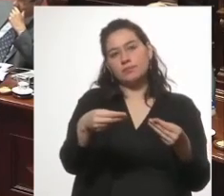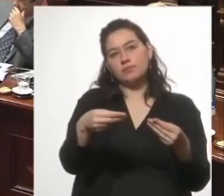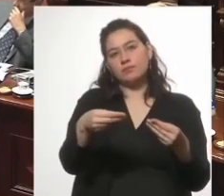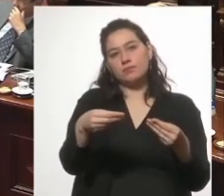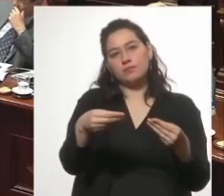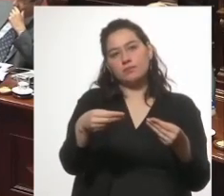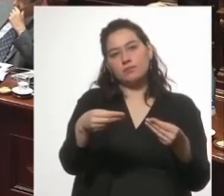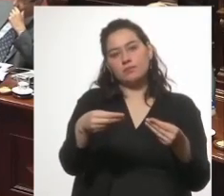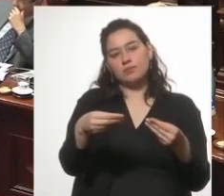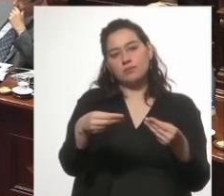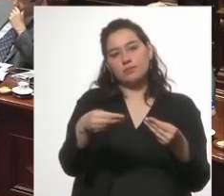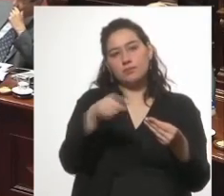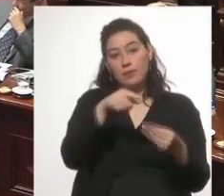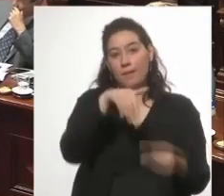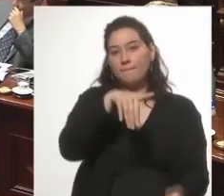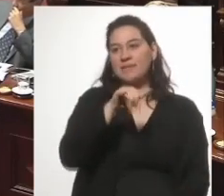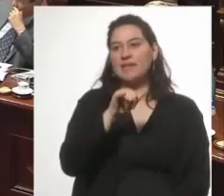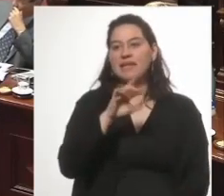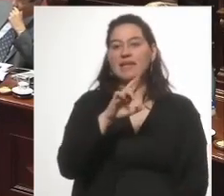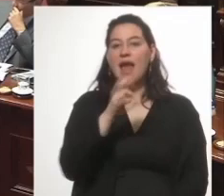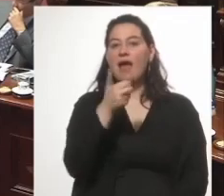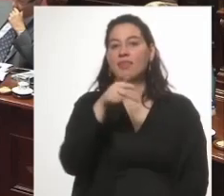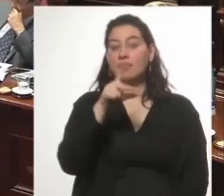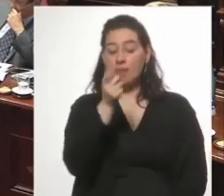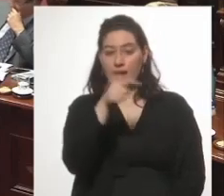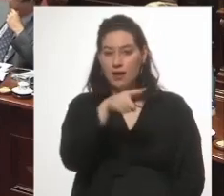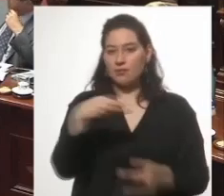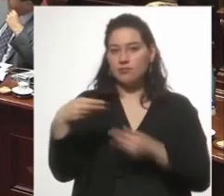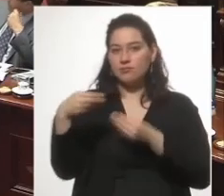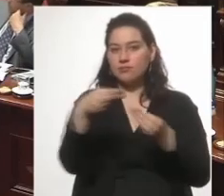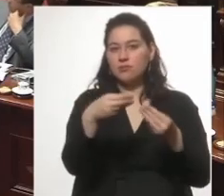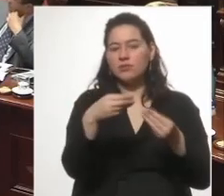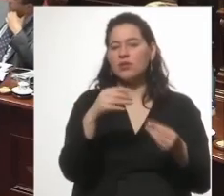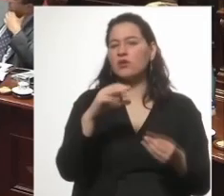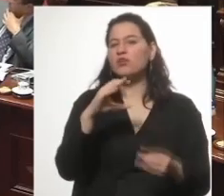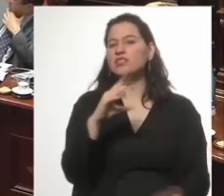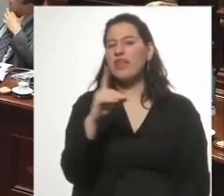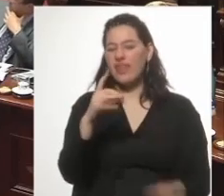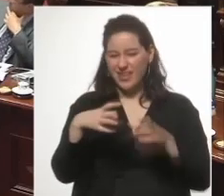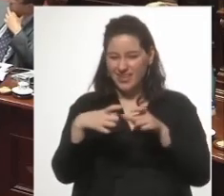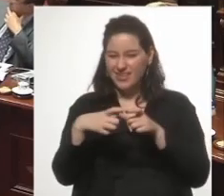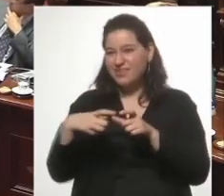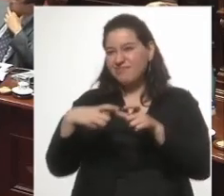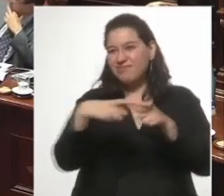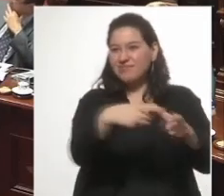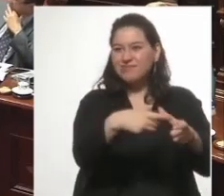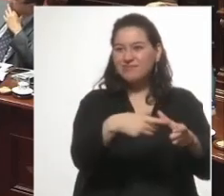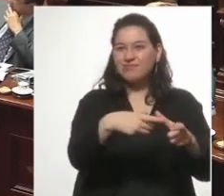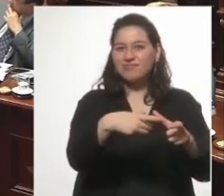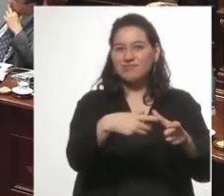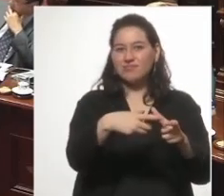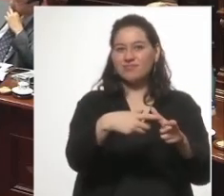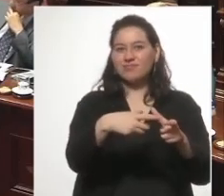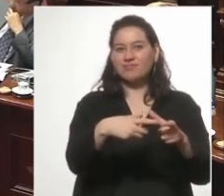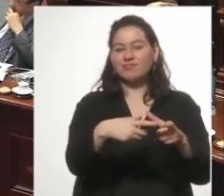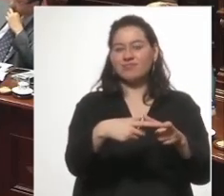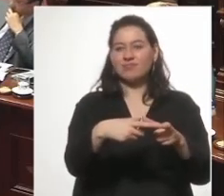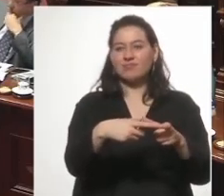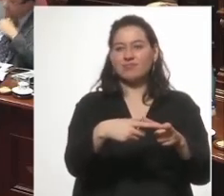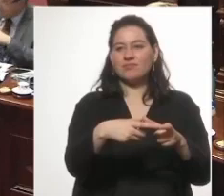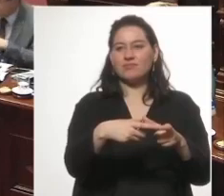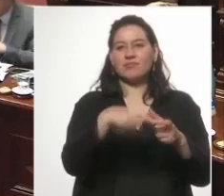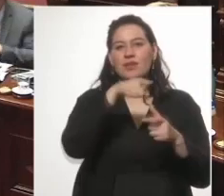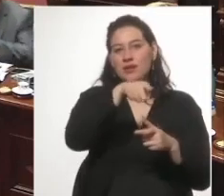al doctor Javier Miranda un CD, al doctor Miranda, por ese